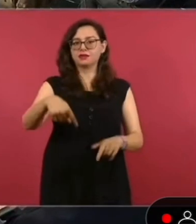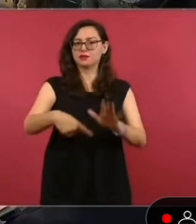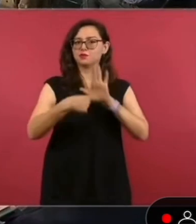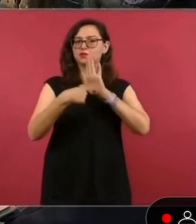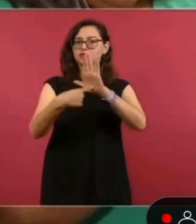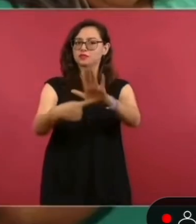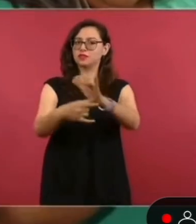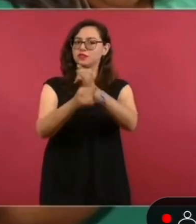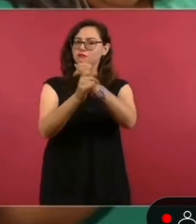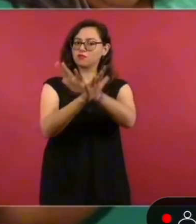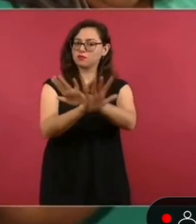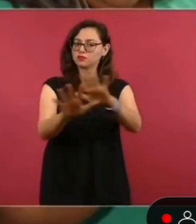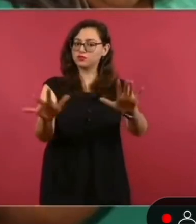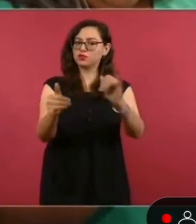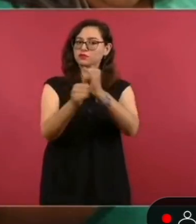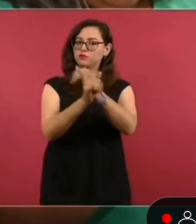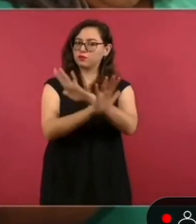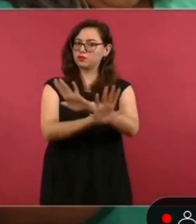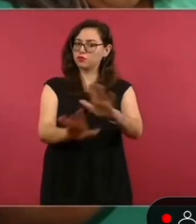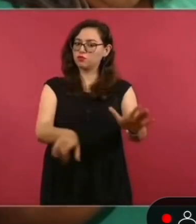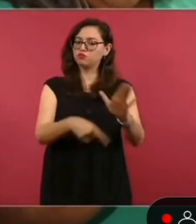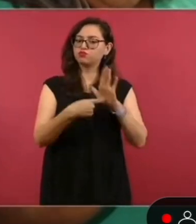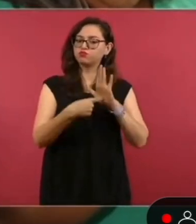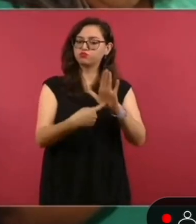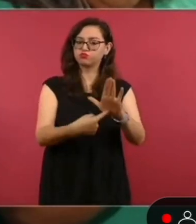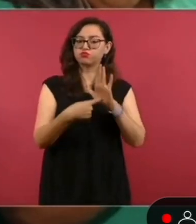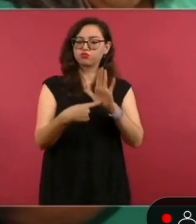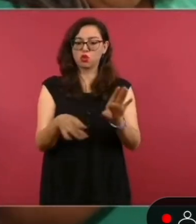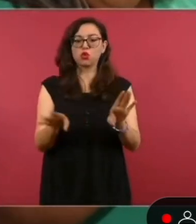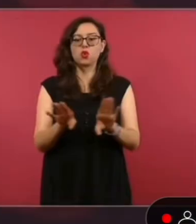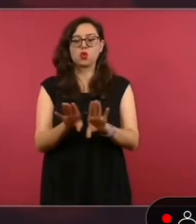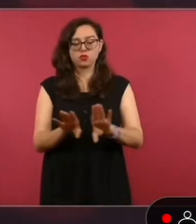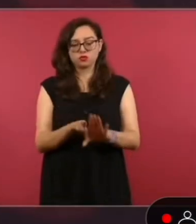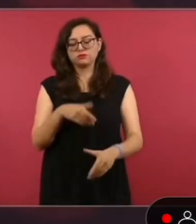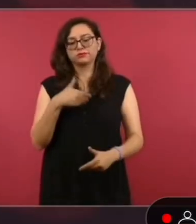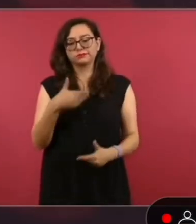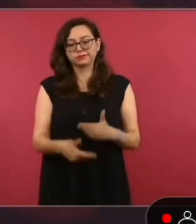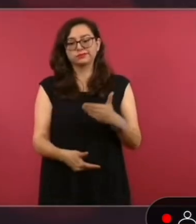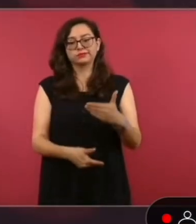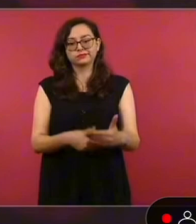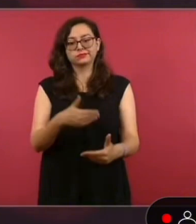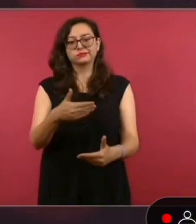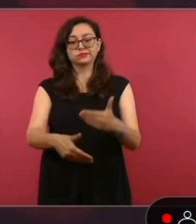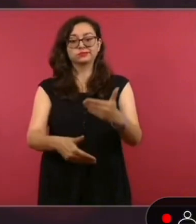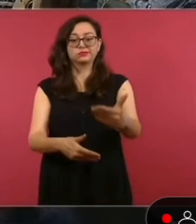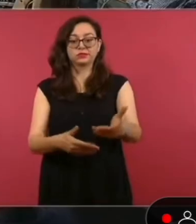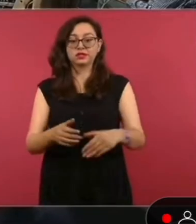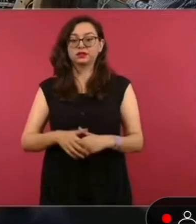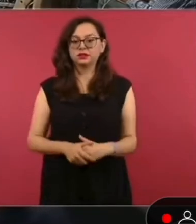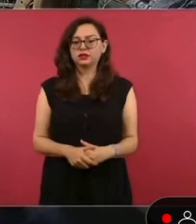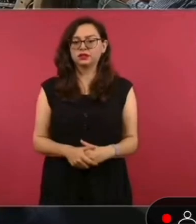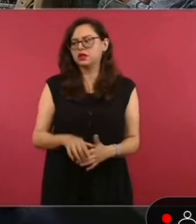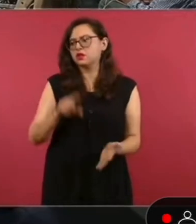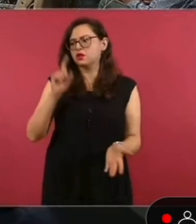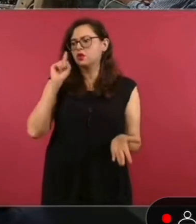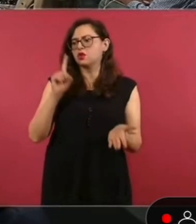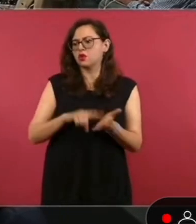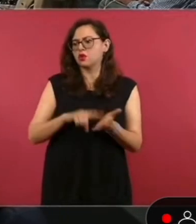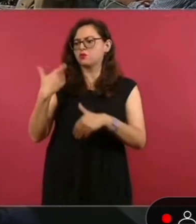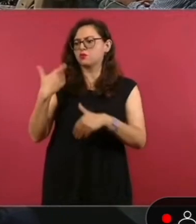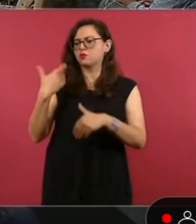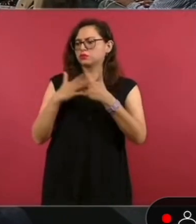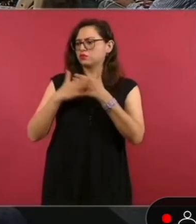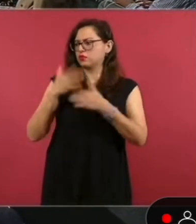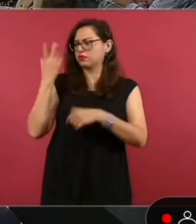medios independientes. Desnudemos la corrupción del PRI, del PAN, del PRD, pero sobre todo de aquellos que por